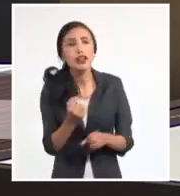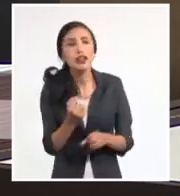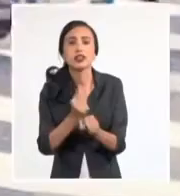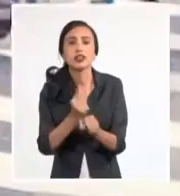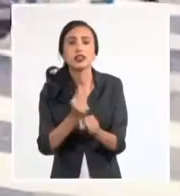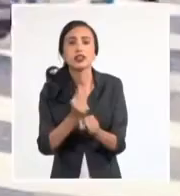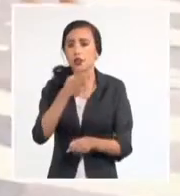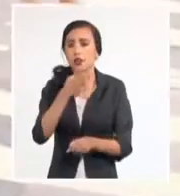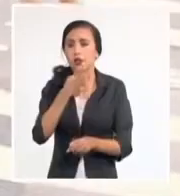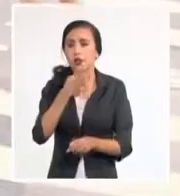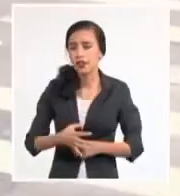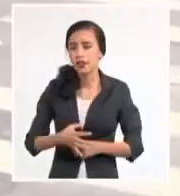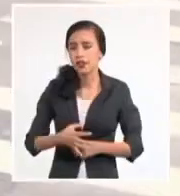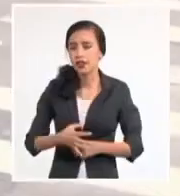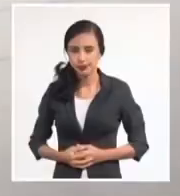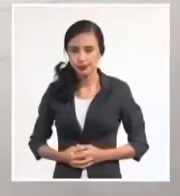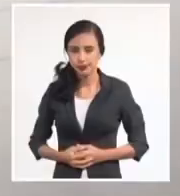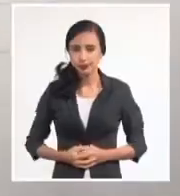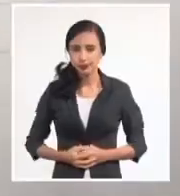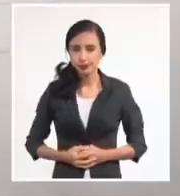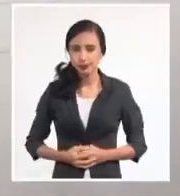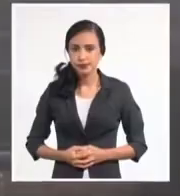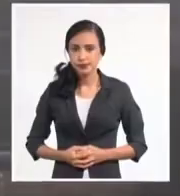querido líder.